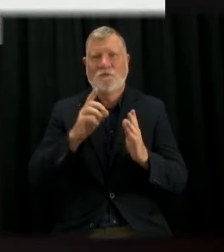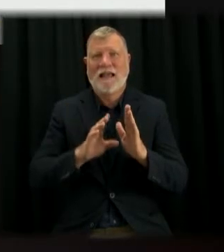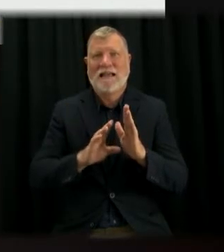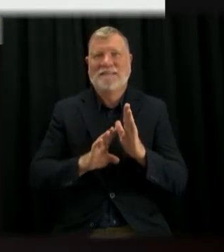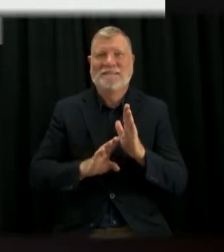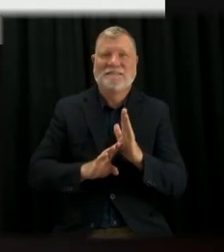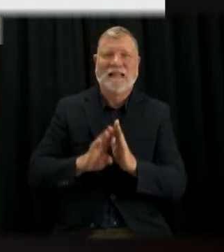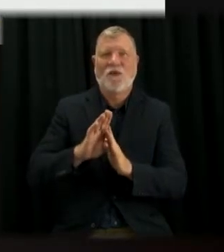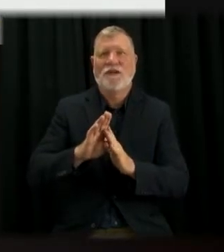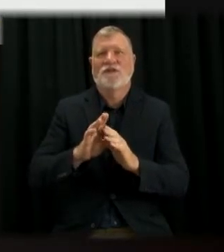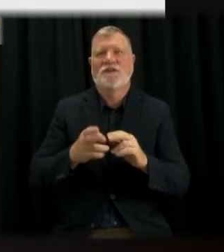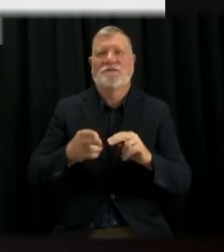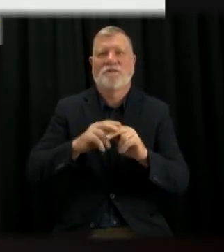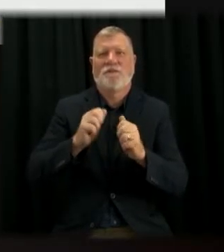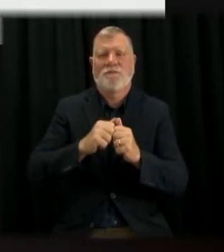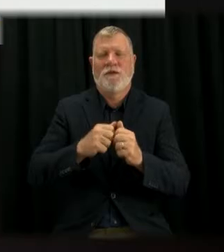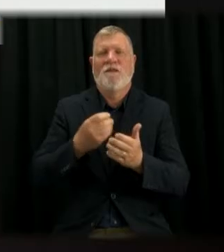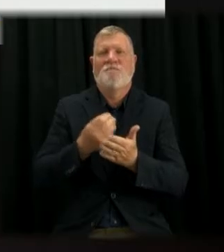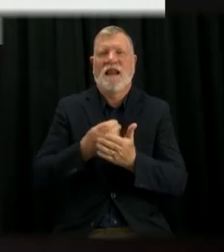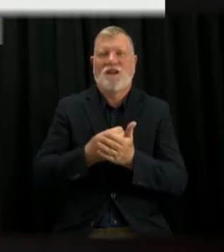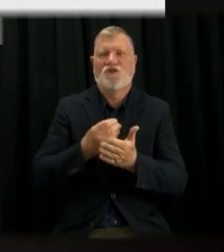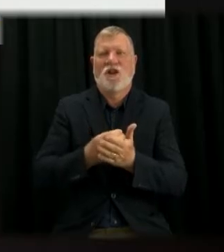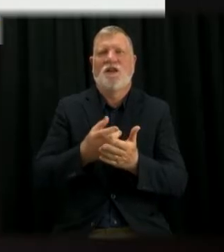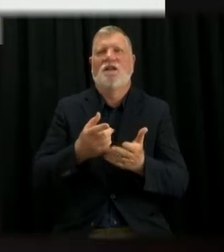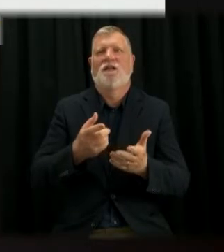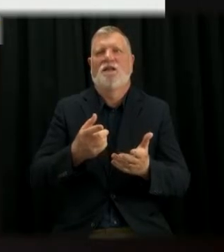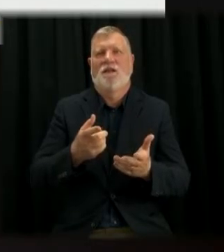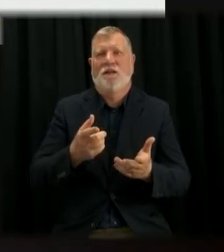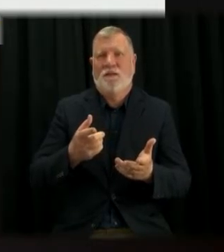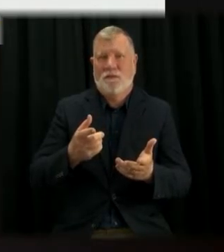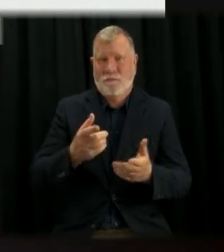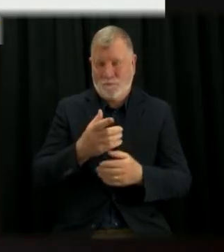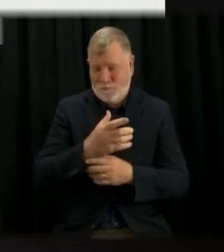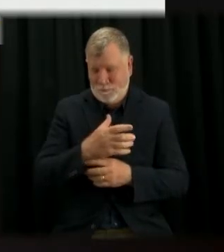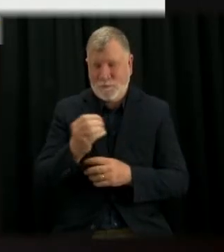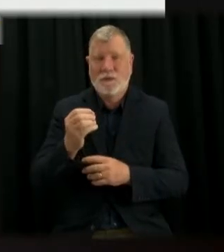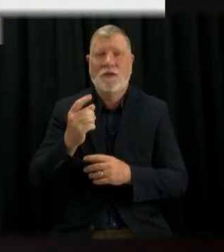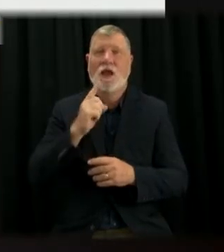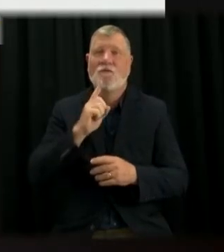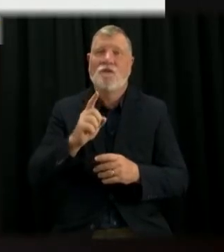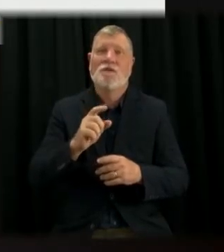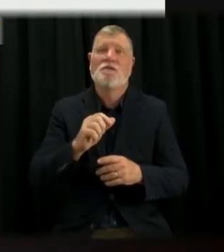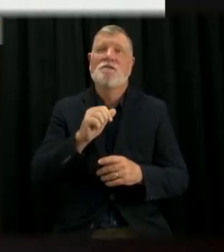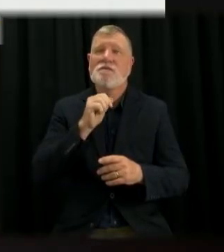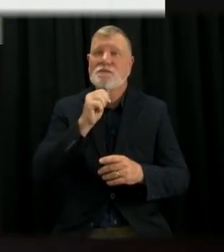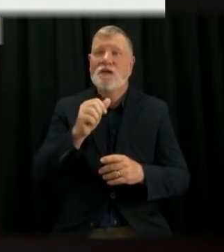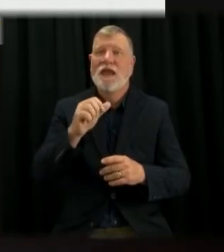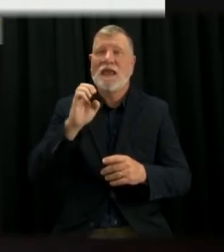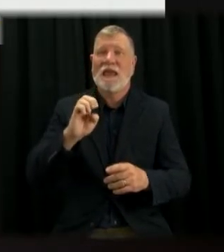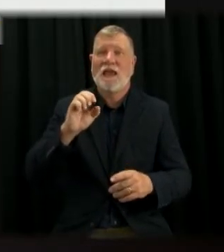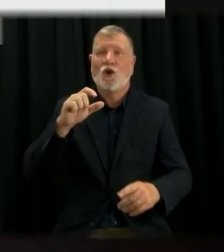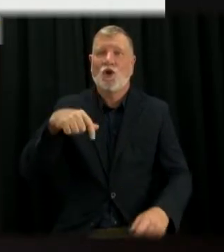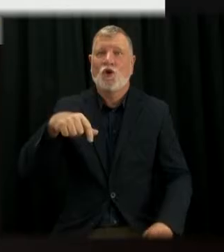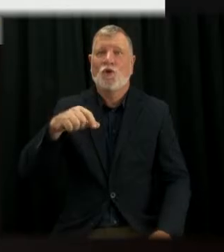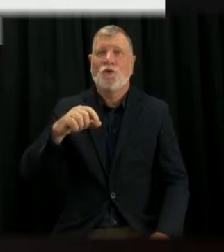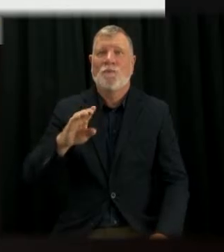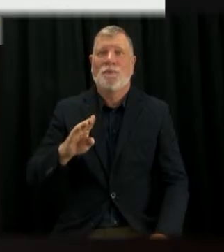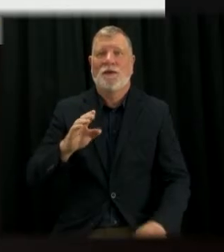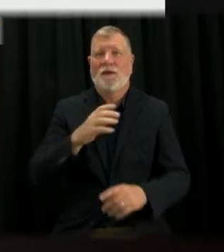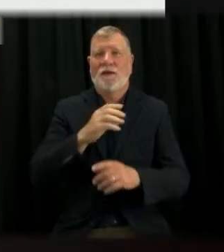o desaceleración de permitir los estados financieros y obviamente la insolvencia del